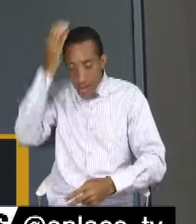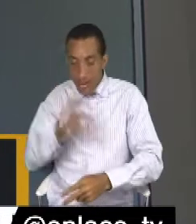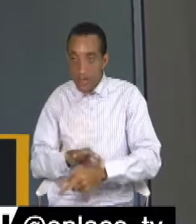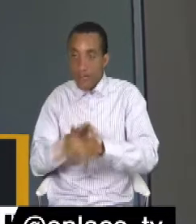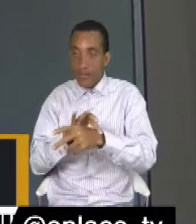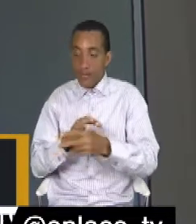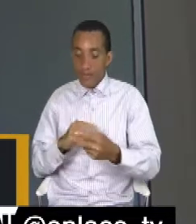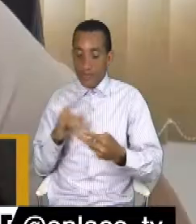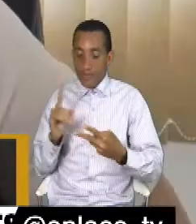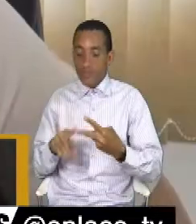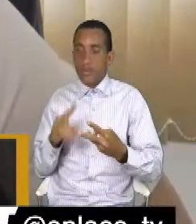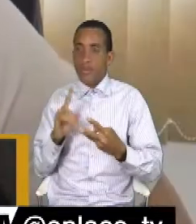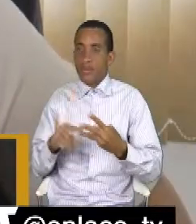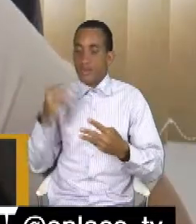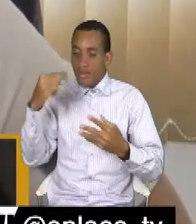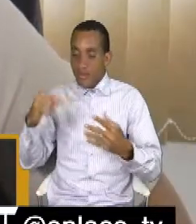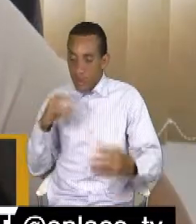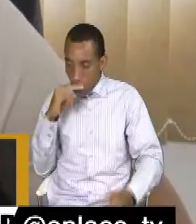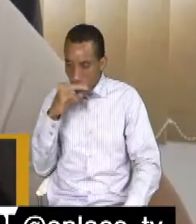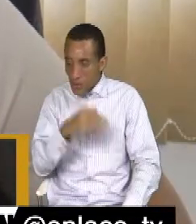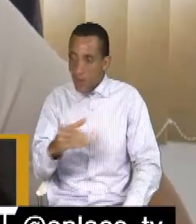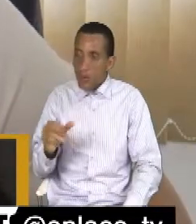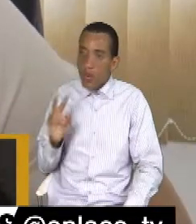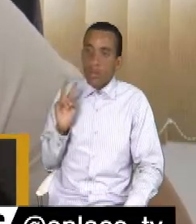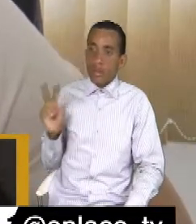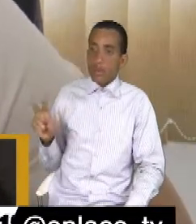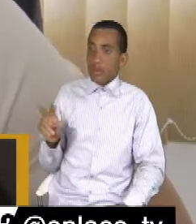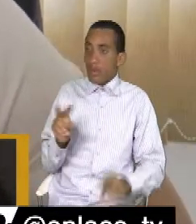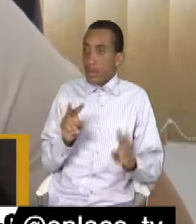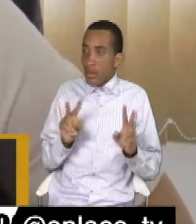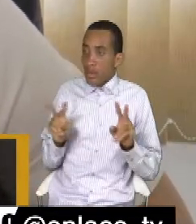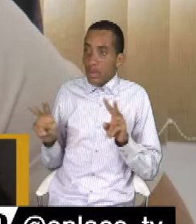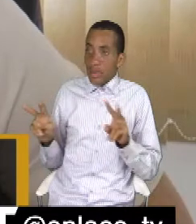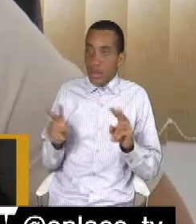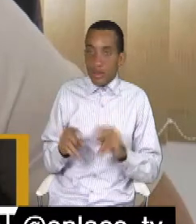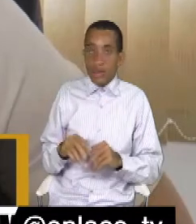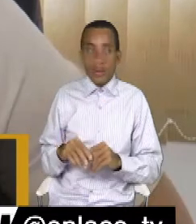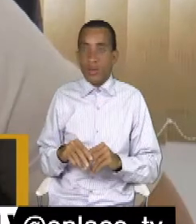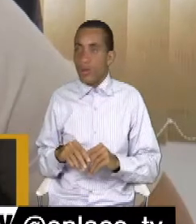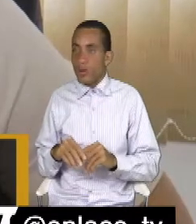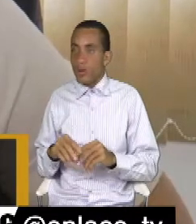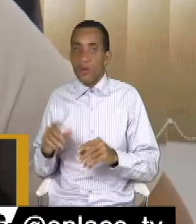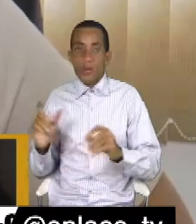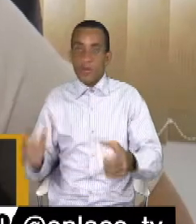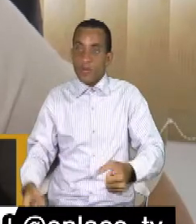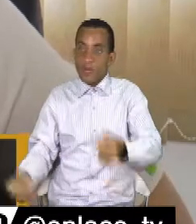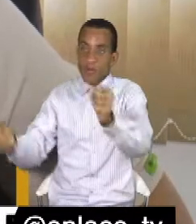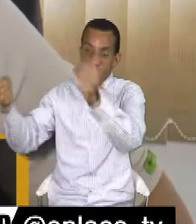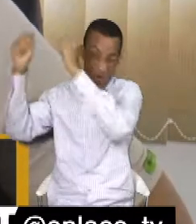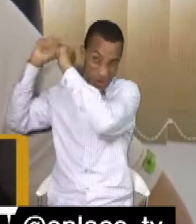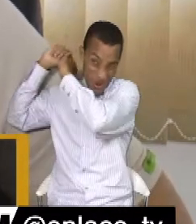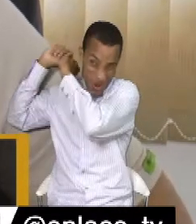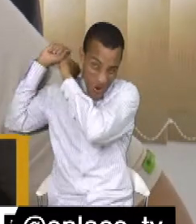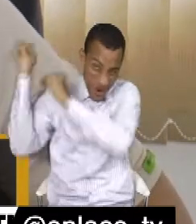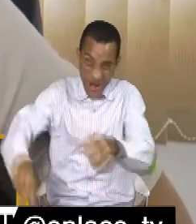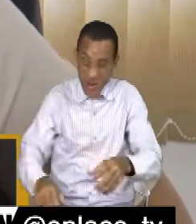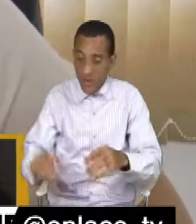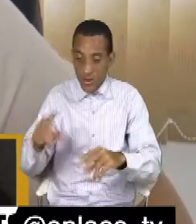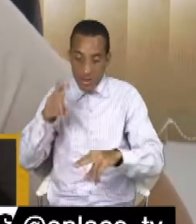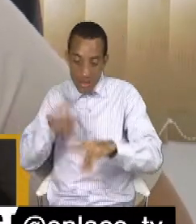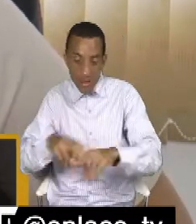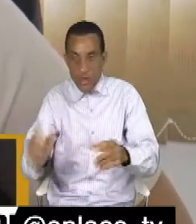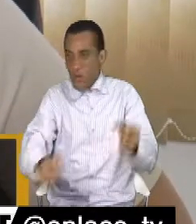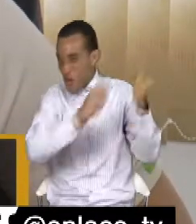el personal, pues mire, había niños, en el día de ayer había niños, cuando el tipo ataca con la silla al celador, al lado estaba una mamá alzando